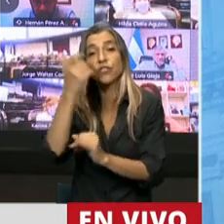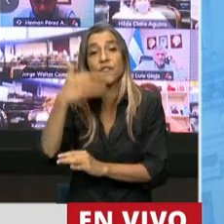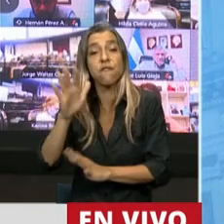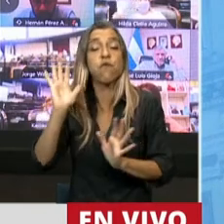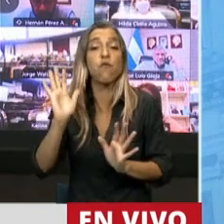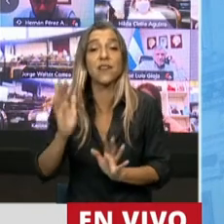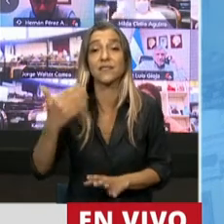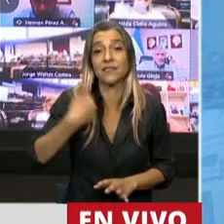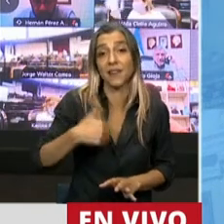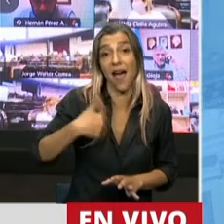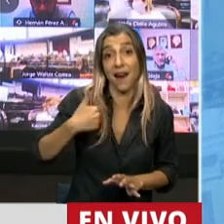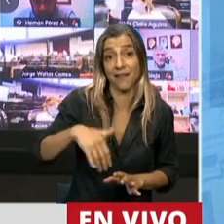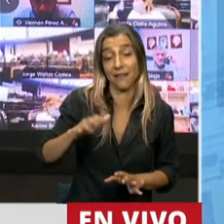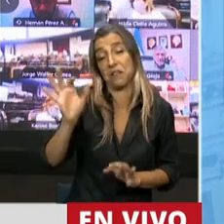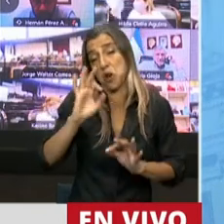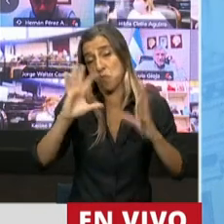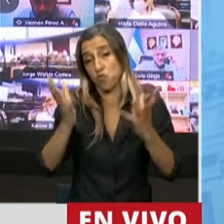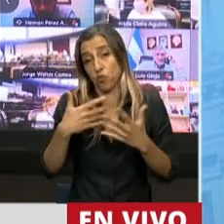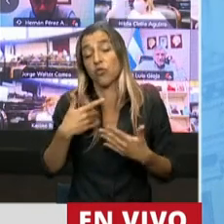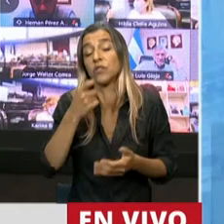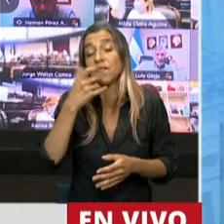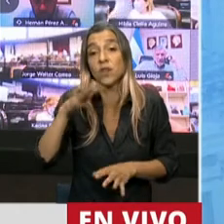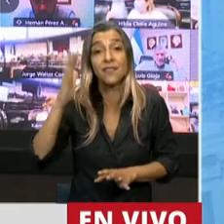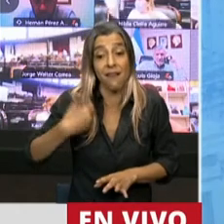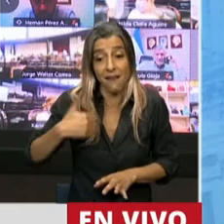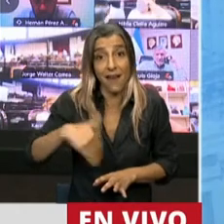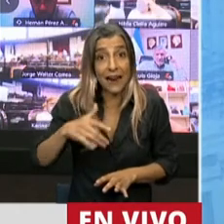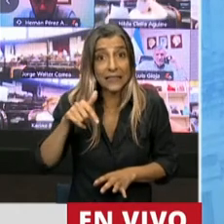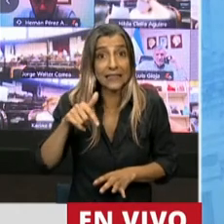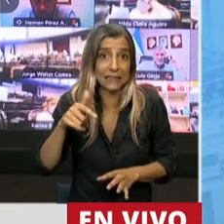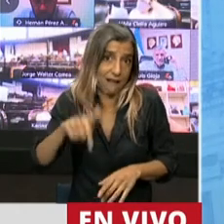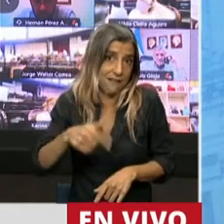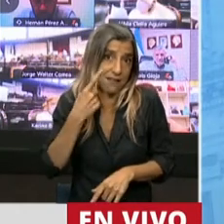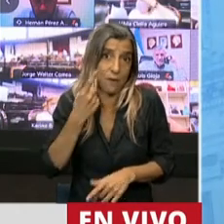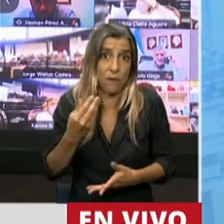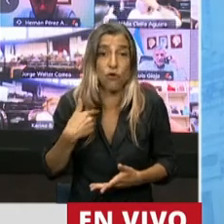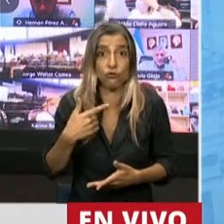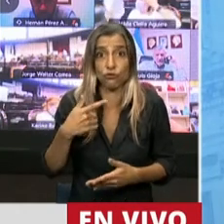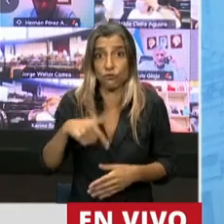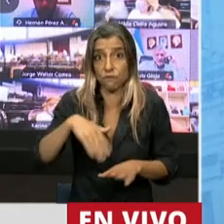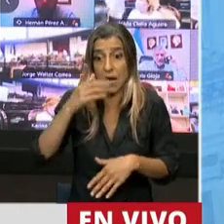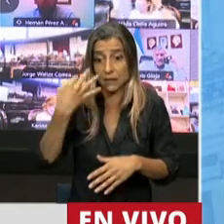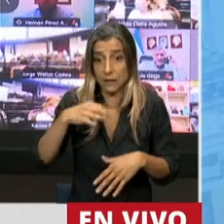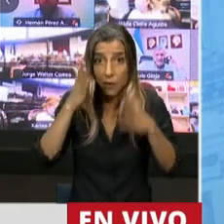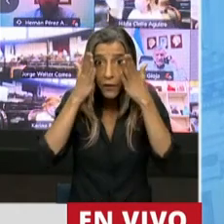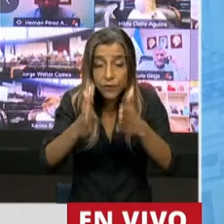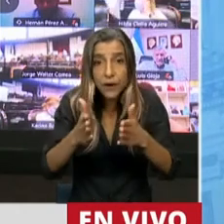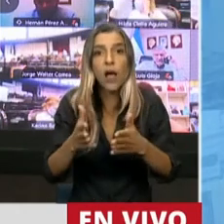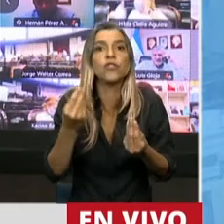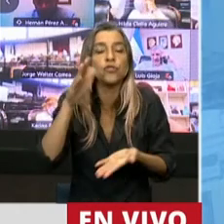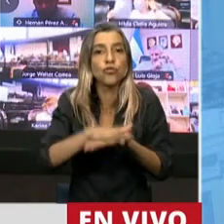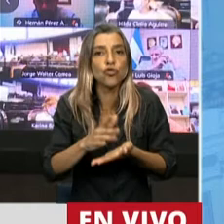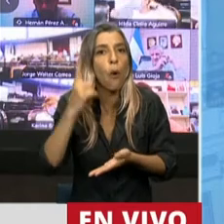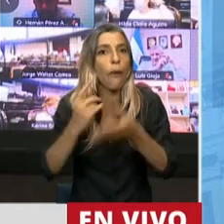Argentina donde la economía del conocimiento avanza al galope, ¿cómo es posible que